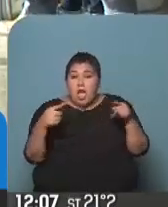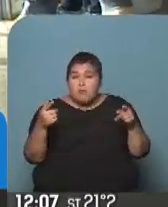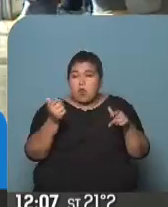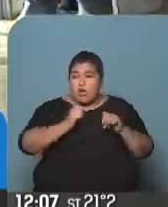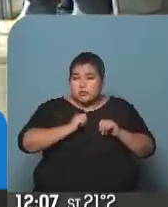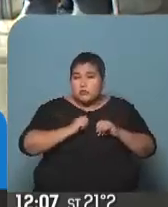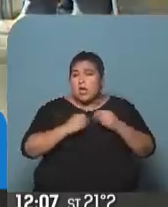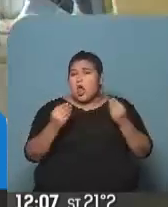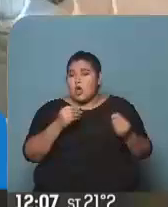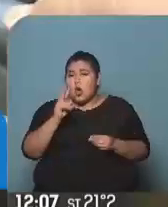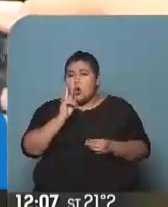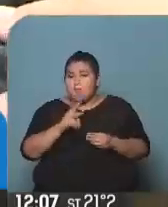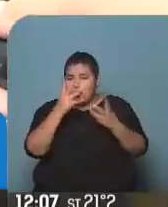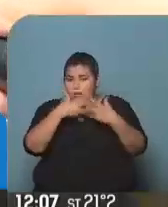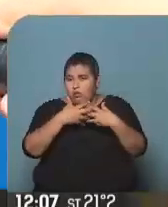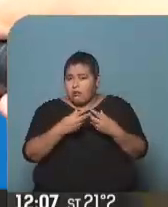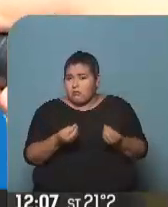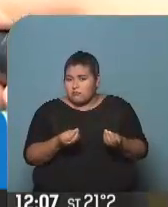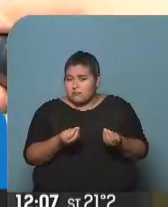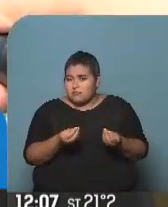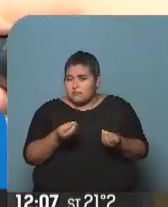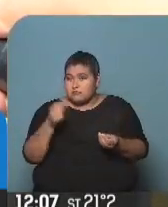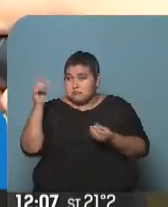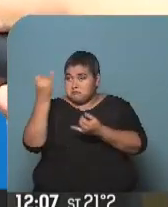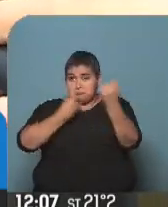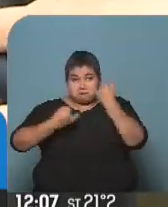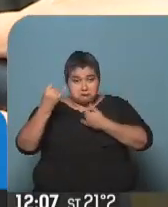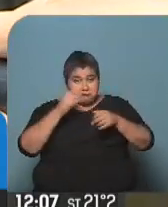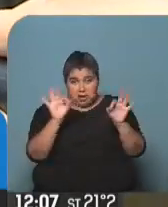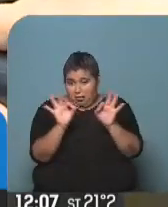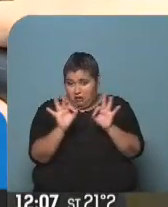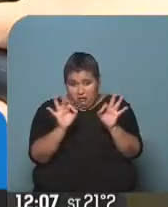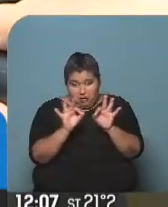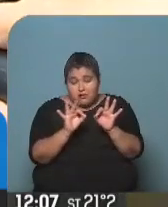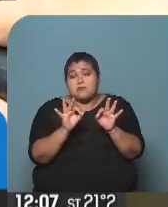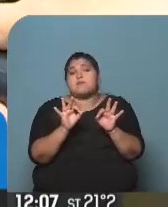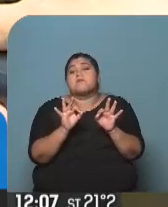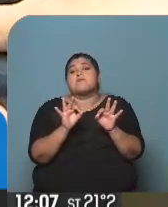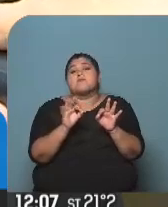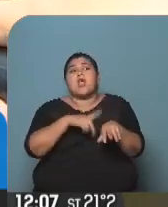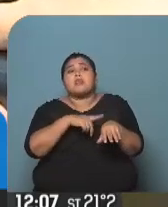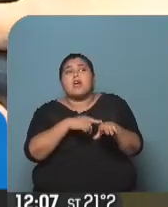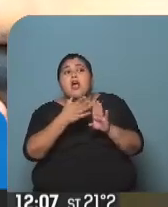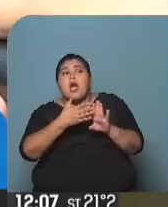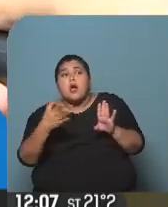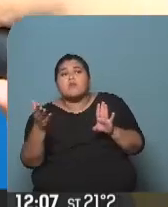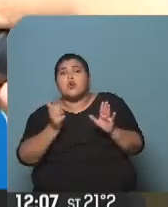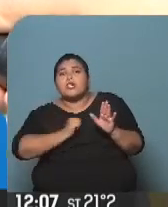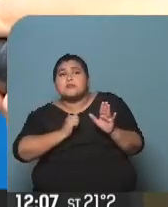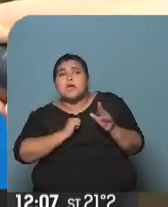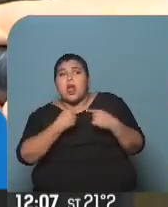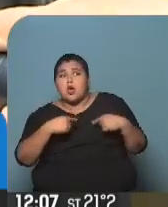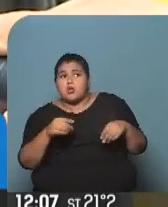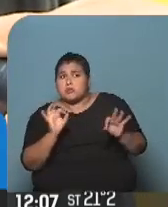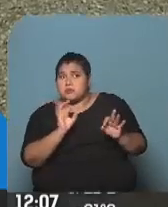¿ustedes cómo lo ven a eso? Hasta el día de hoy no se comentó eso, como que va a tener estipulado un tiempo de espera que haya.